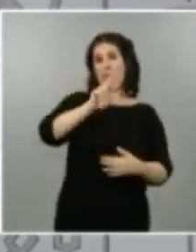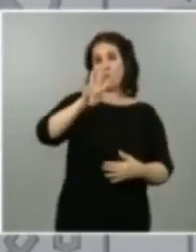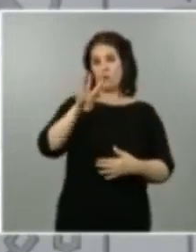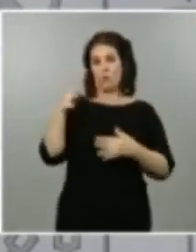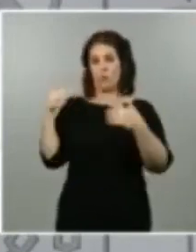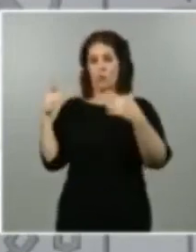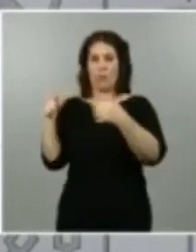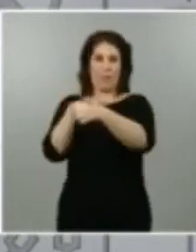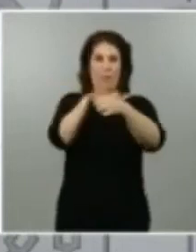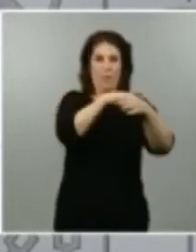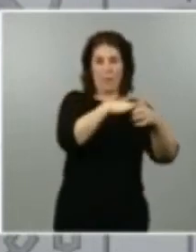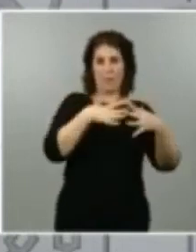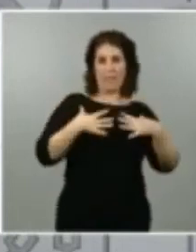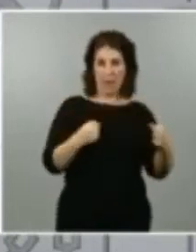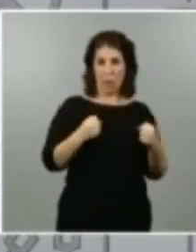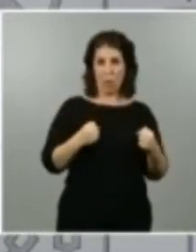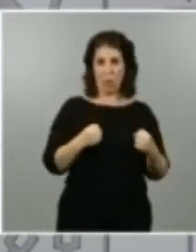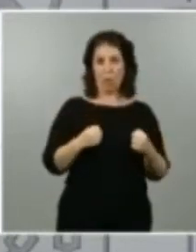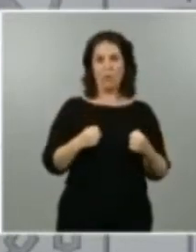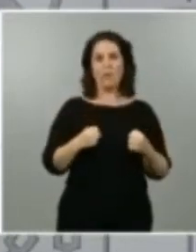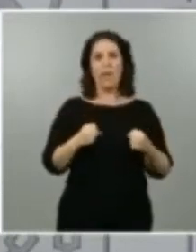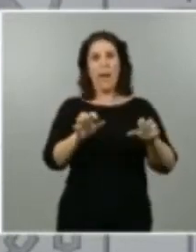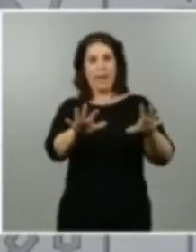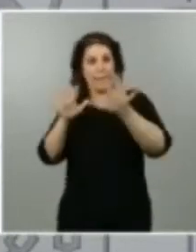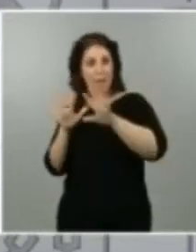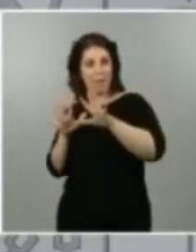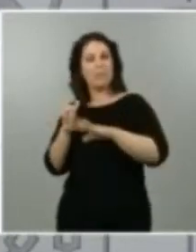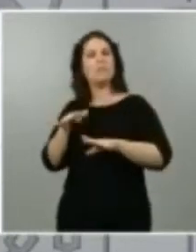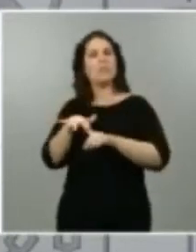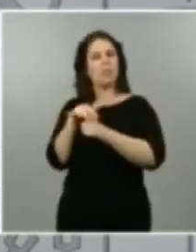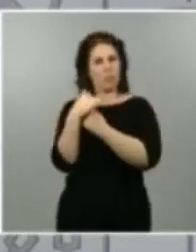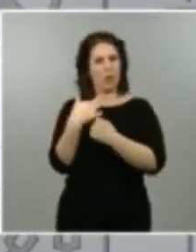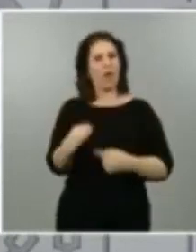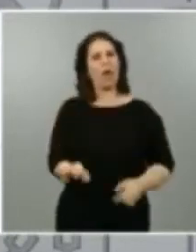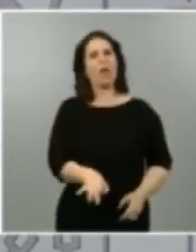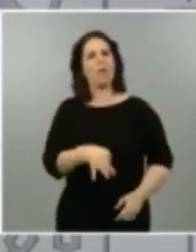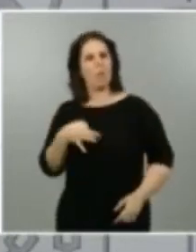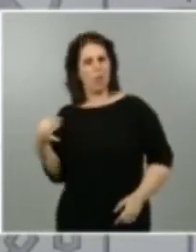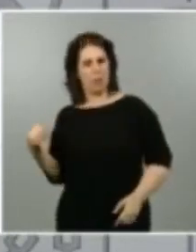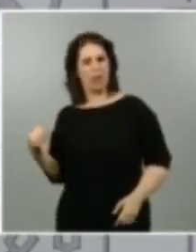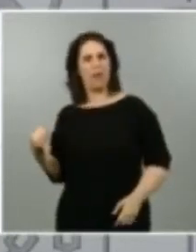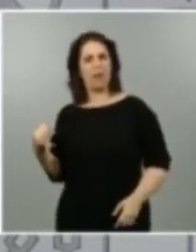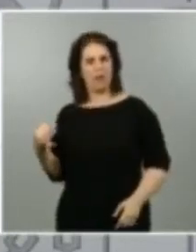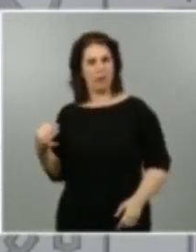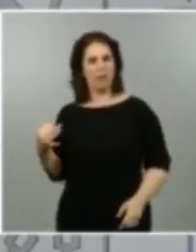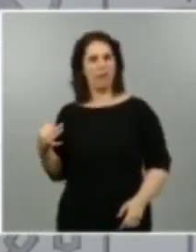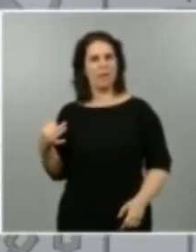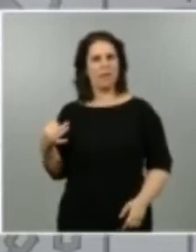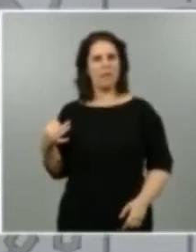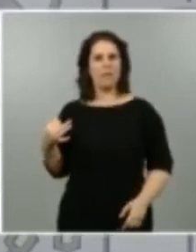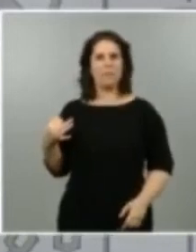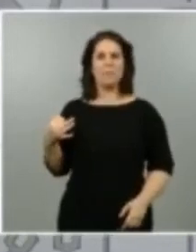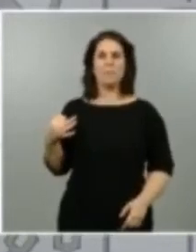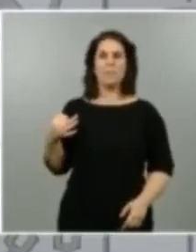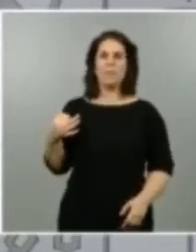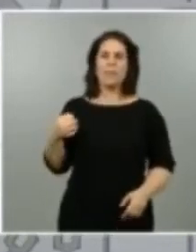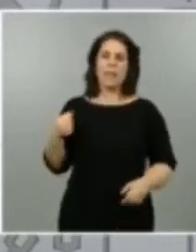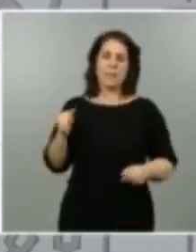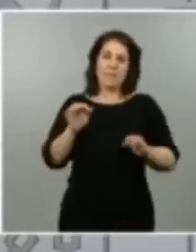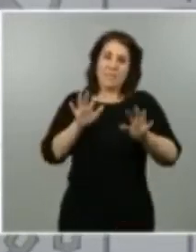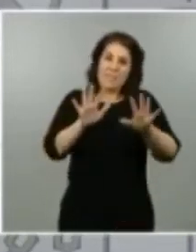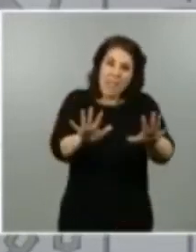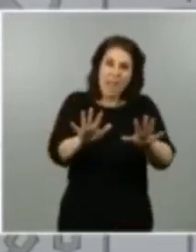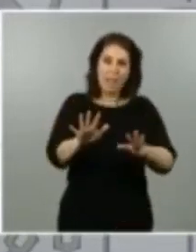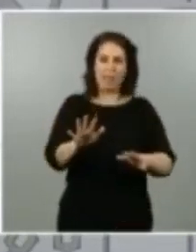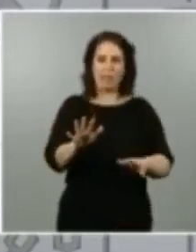que están en una situación adecuada y 10 por un principio de prudencia que yo creo que en esta situación